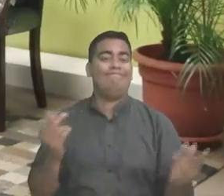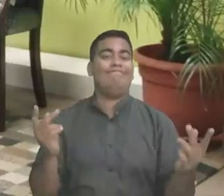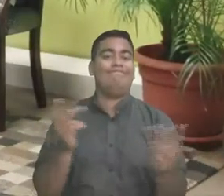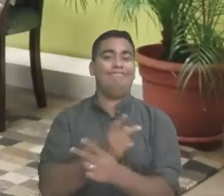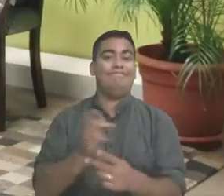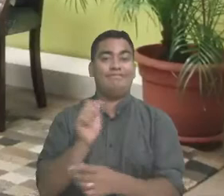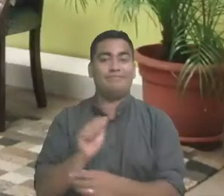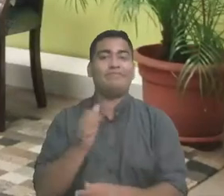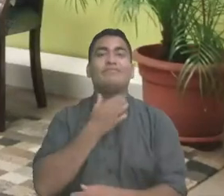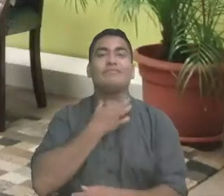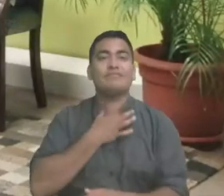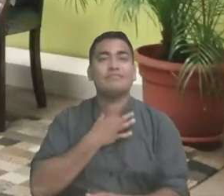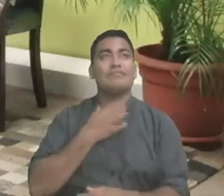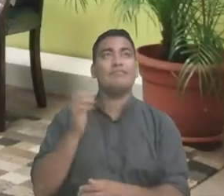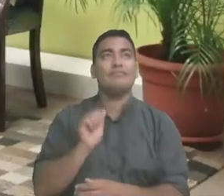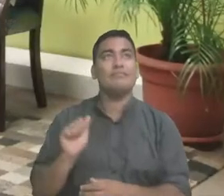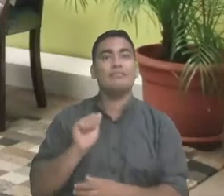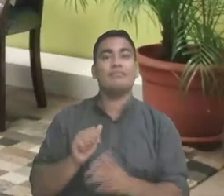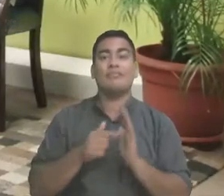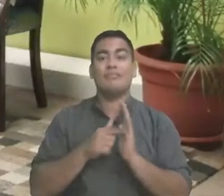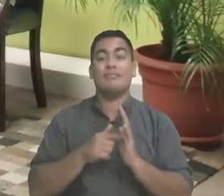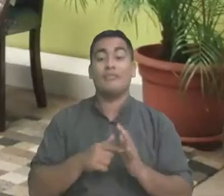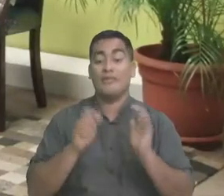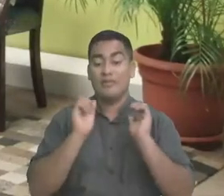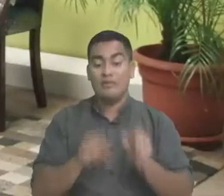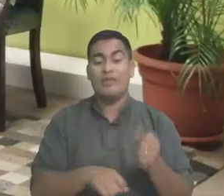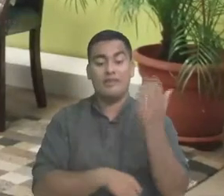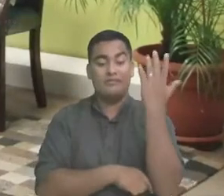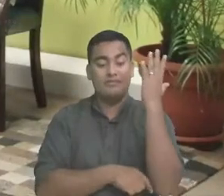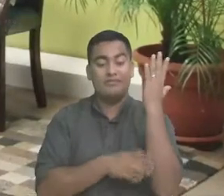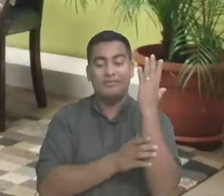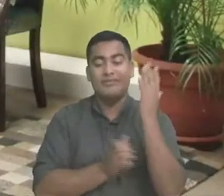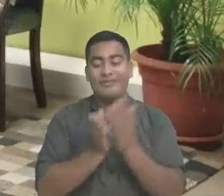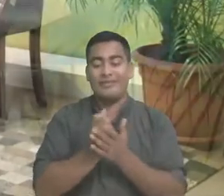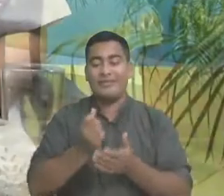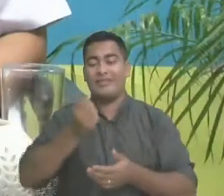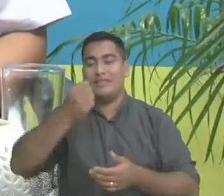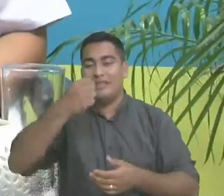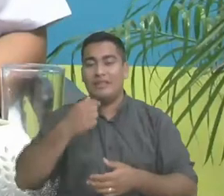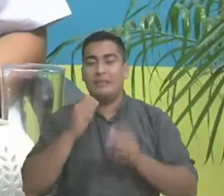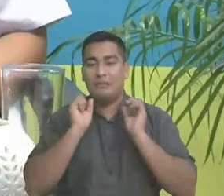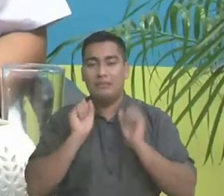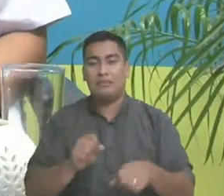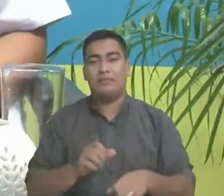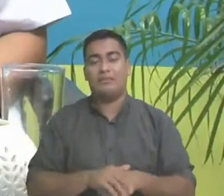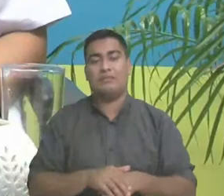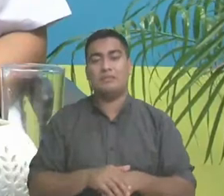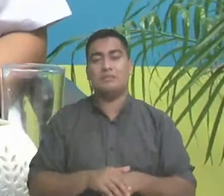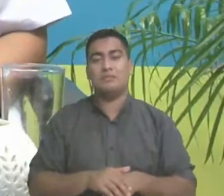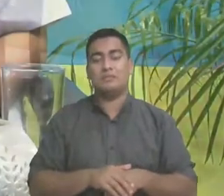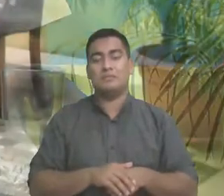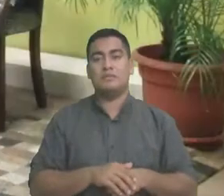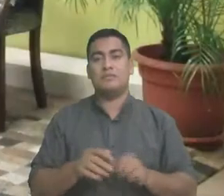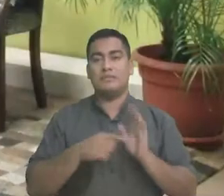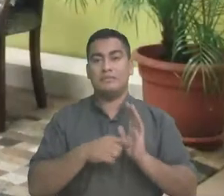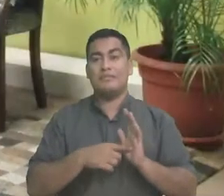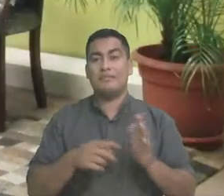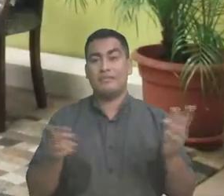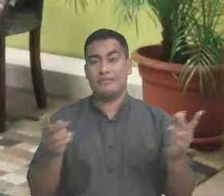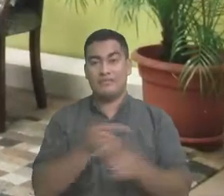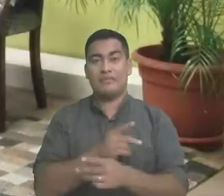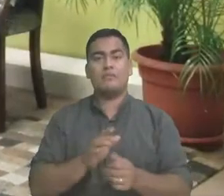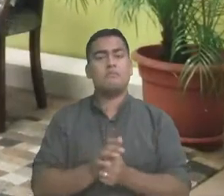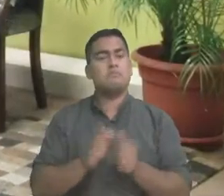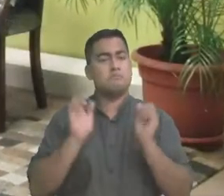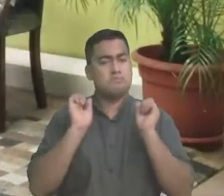Y la medicina natural, la fitoterapia, se puede seguir aplicando. Sí. Cuando esto ya es infeccioso. Sí,